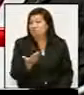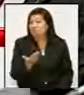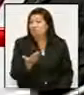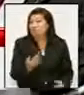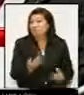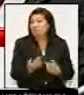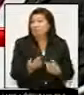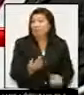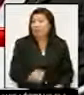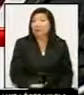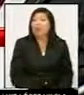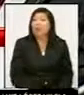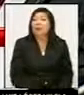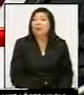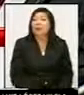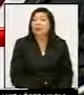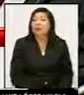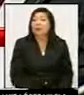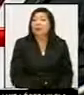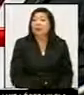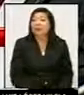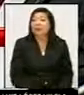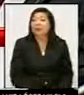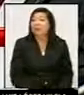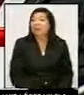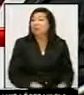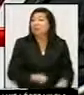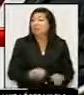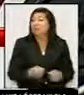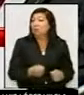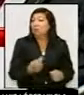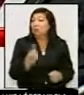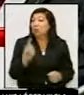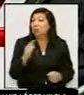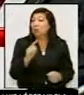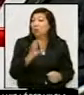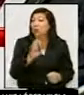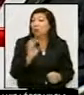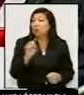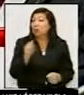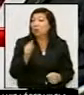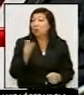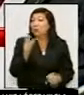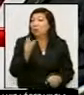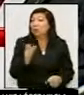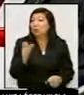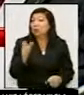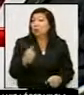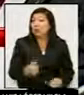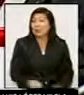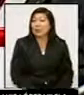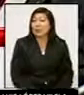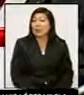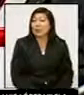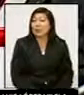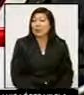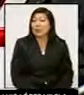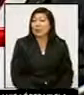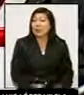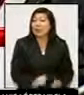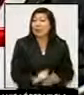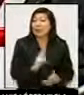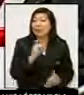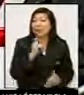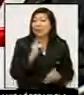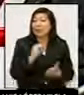regular, estamos hablando de un movimiento de 1,5 millones de personas. Perú Rail, que es un operador,